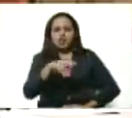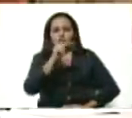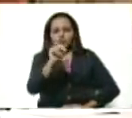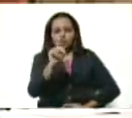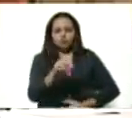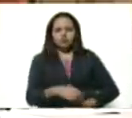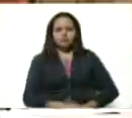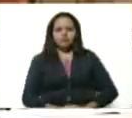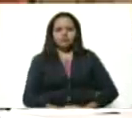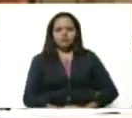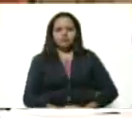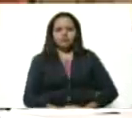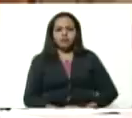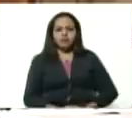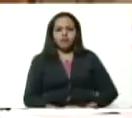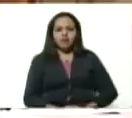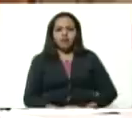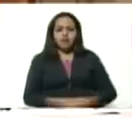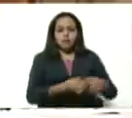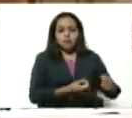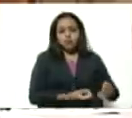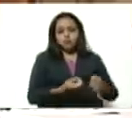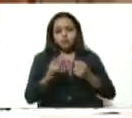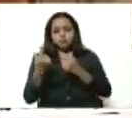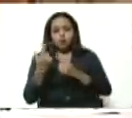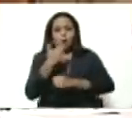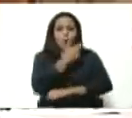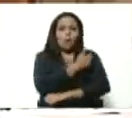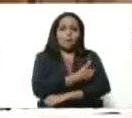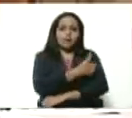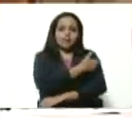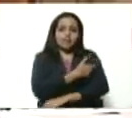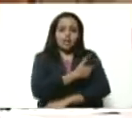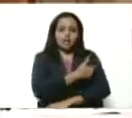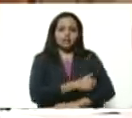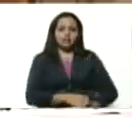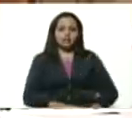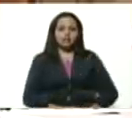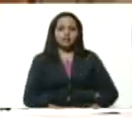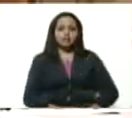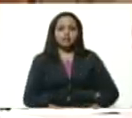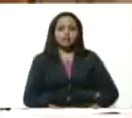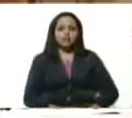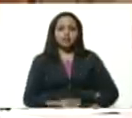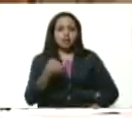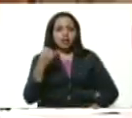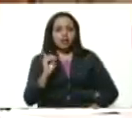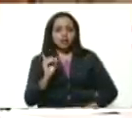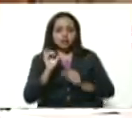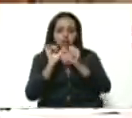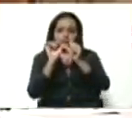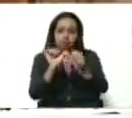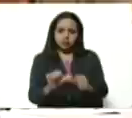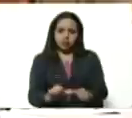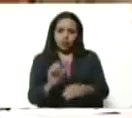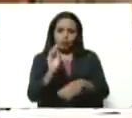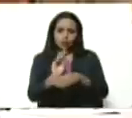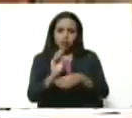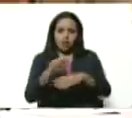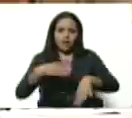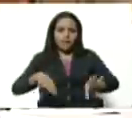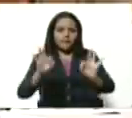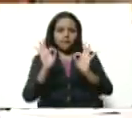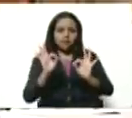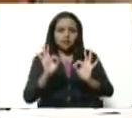bueno fue ingresado en un hospital centinela allí estuvo en cuidados intensivos